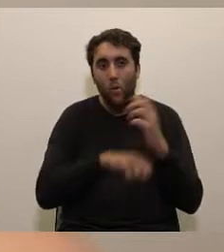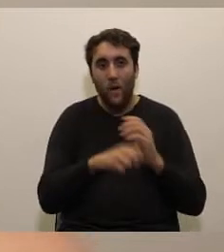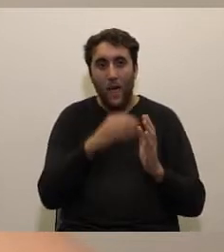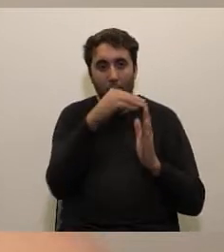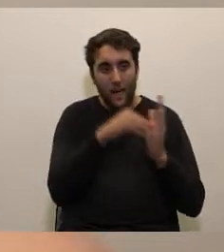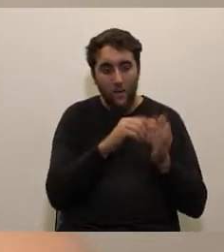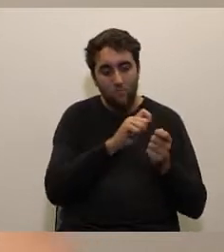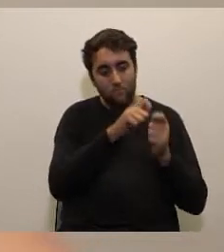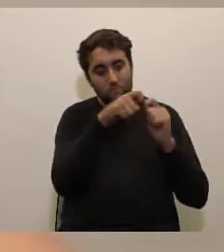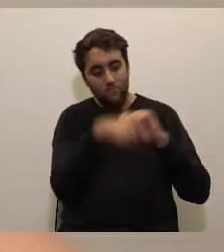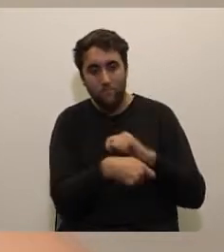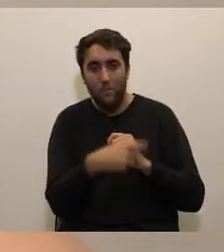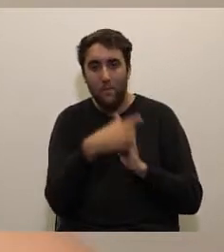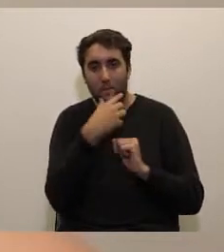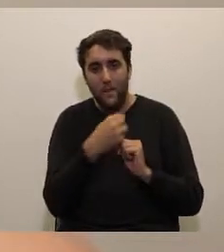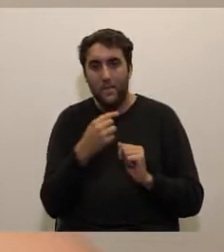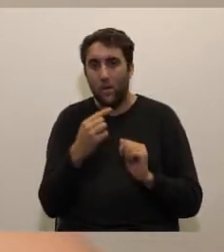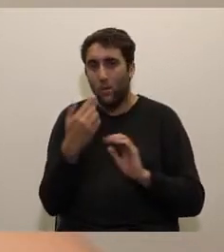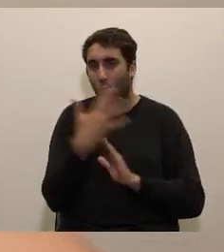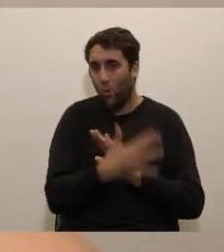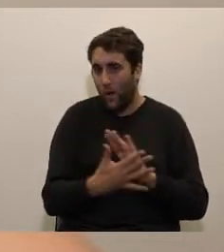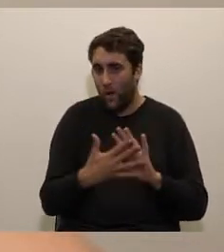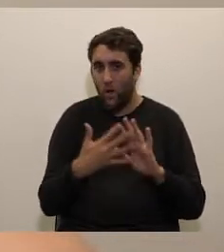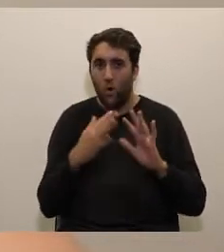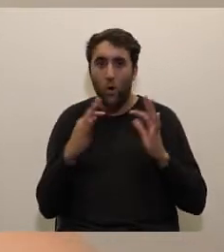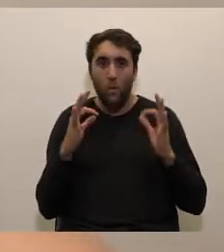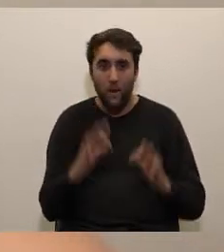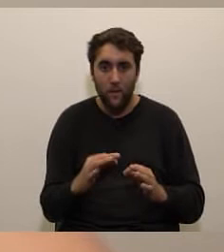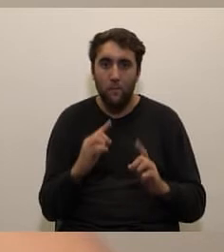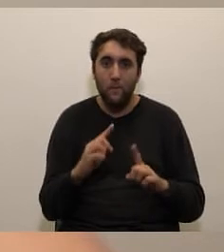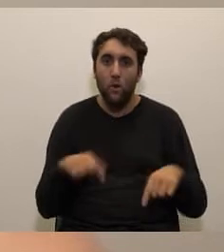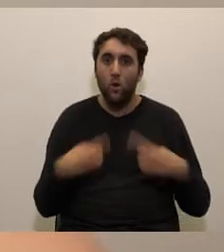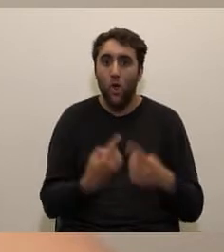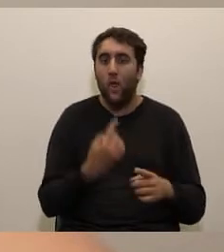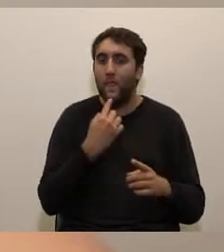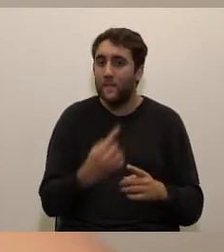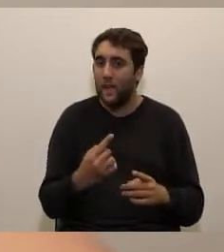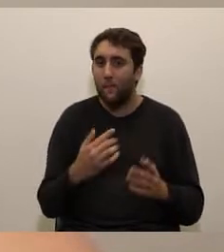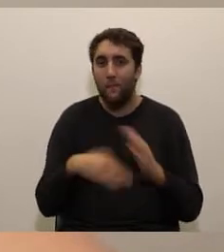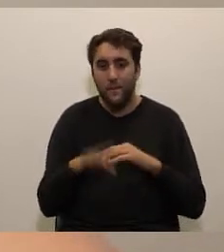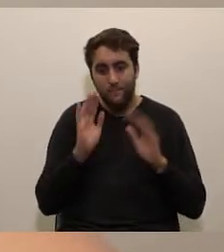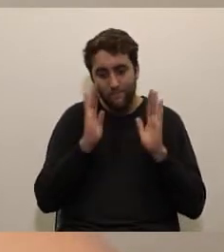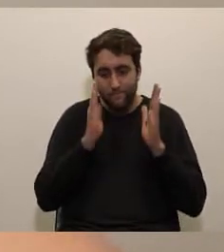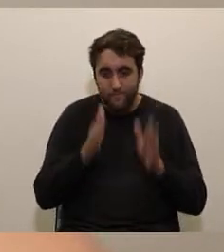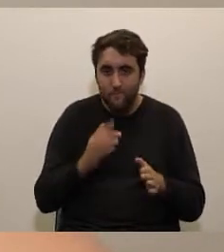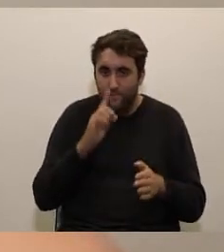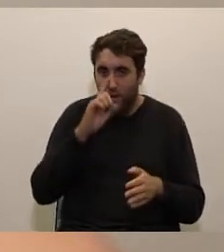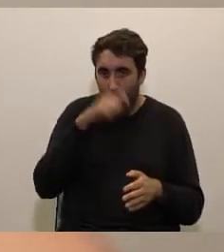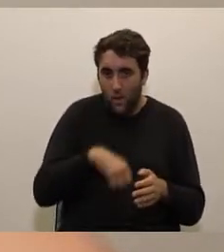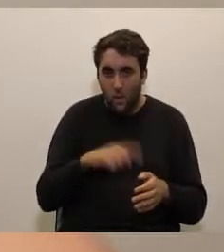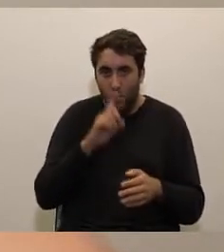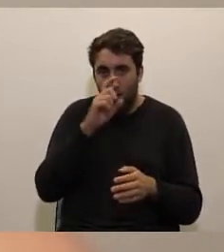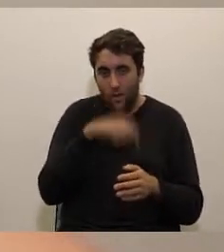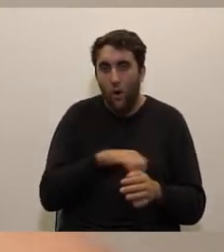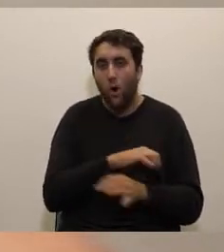a las personas, a distintas partes del país incluso, porque como decía, está todo muy enfocado en el centro, en la capital, y